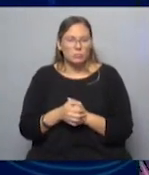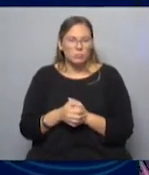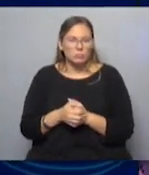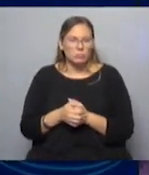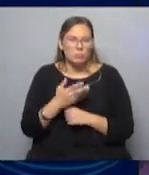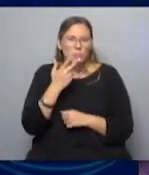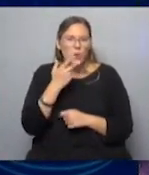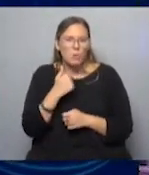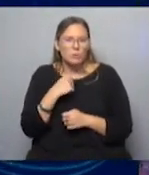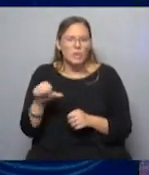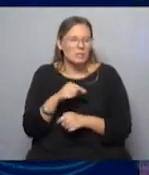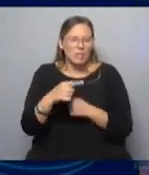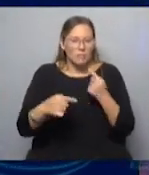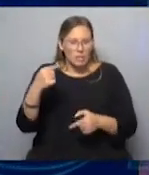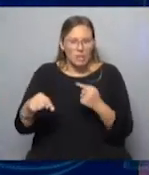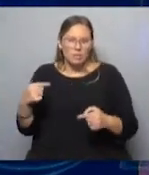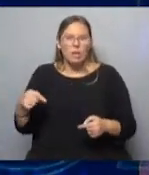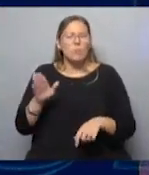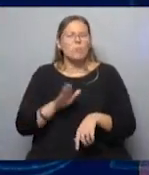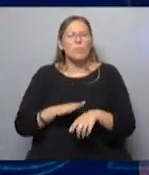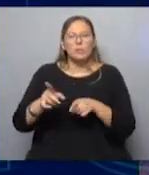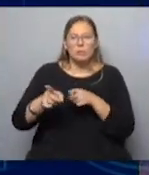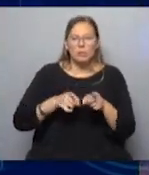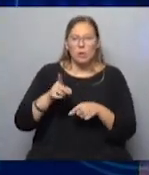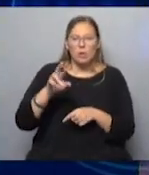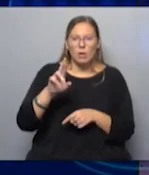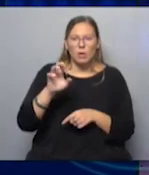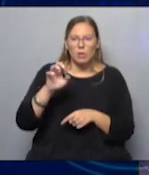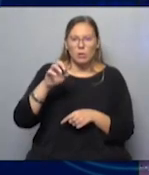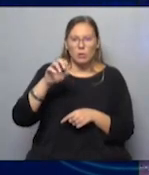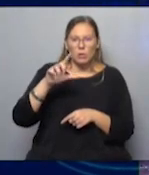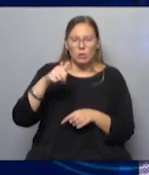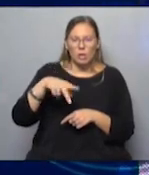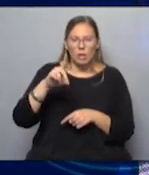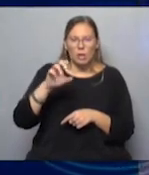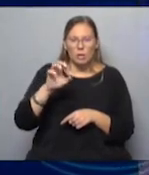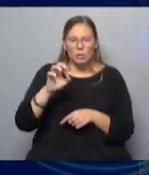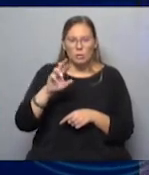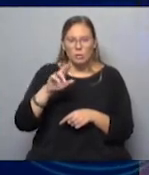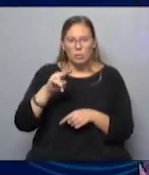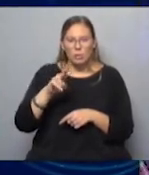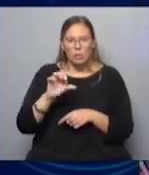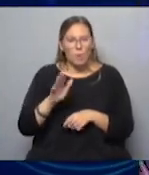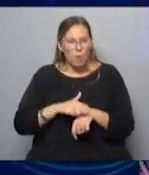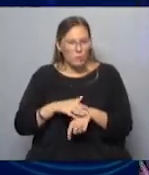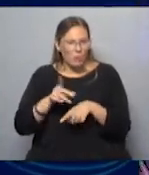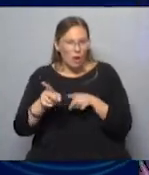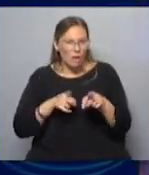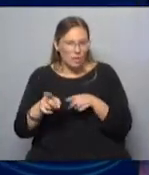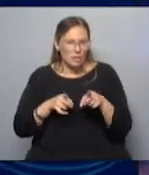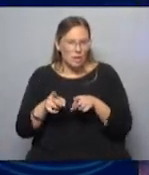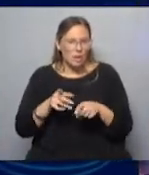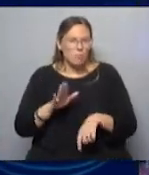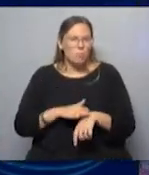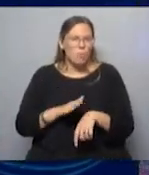me gusta estar en todo momento de tu carrera rolando rivas taxista rodando afuera de la gente rolando fue un momento